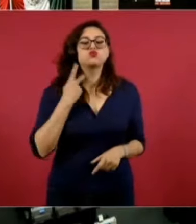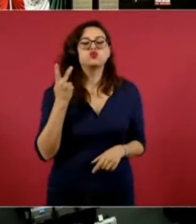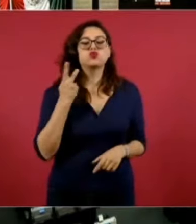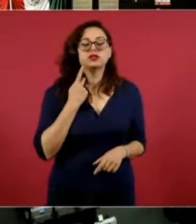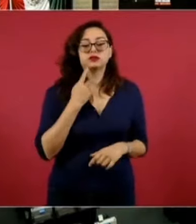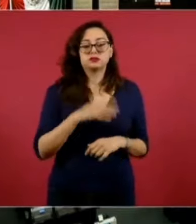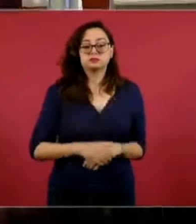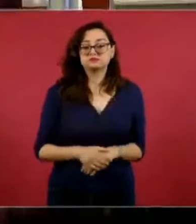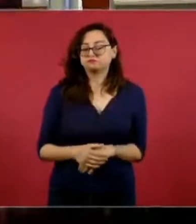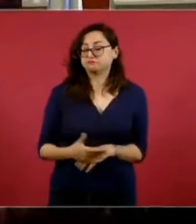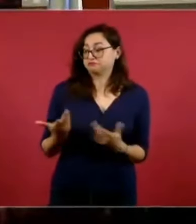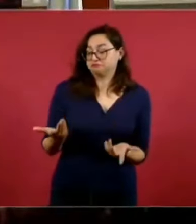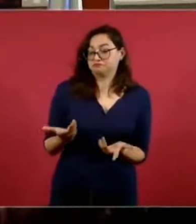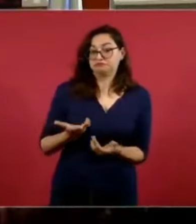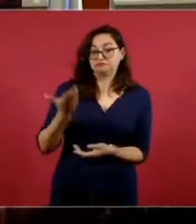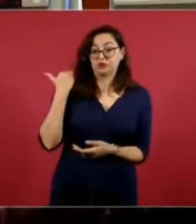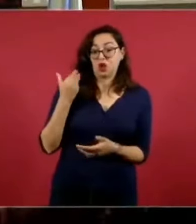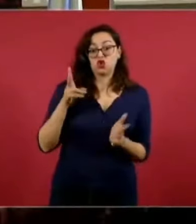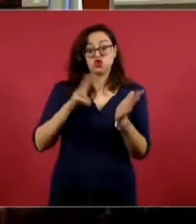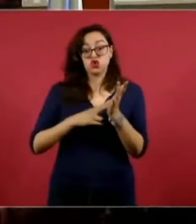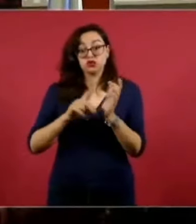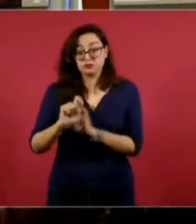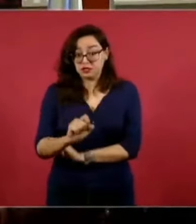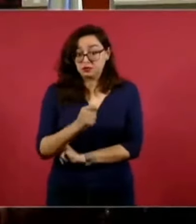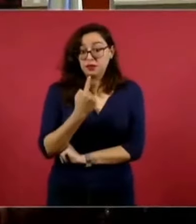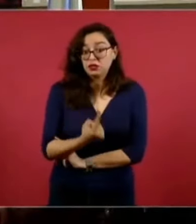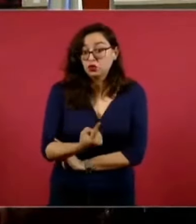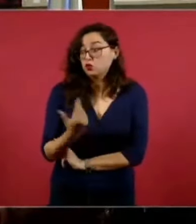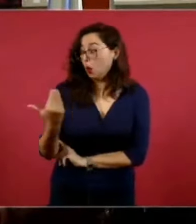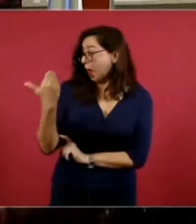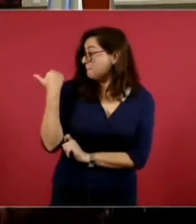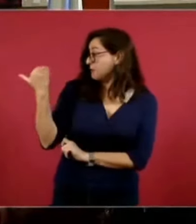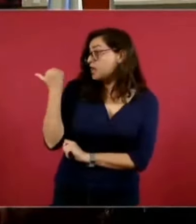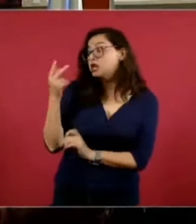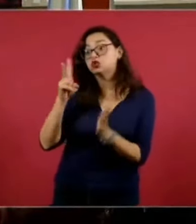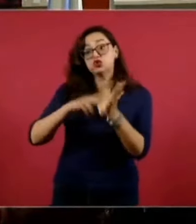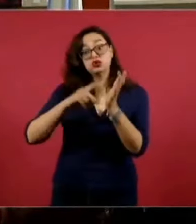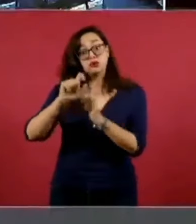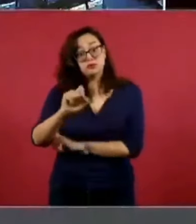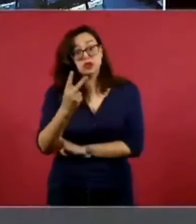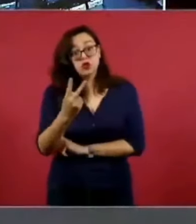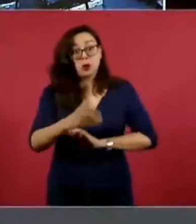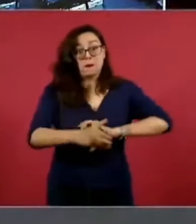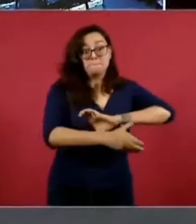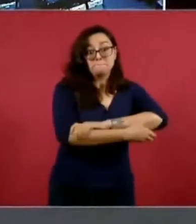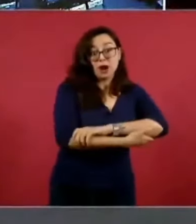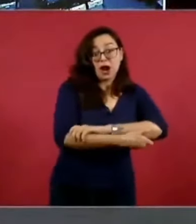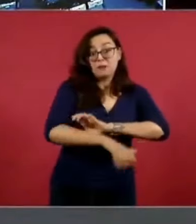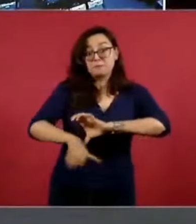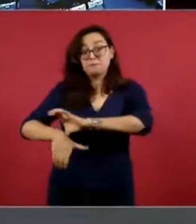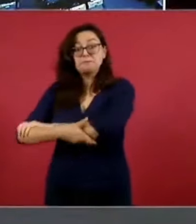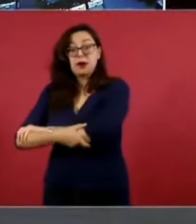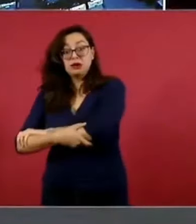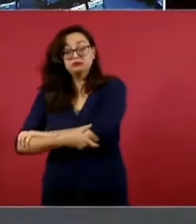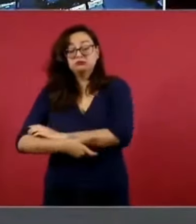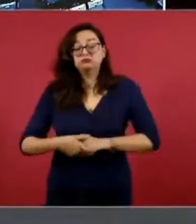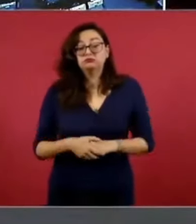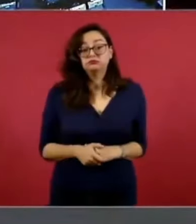que eh fue la coalición de pri pan PRD morena PT y verde